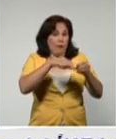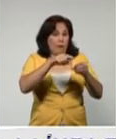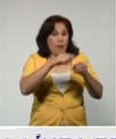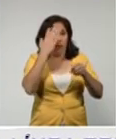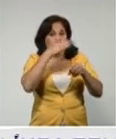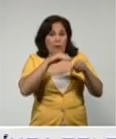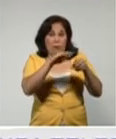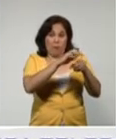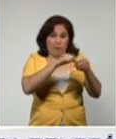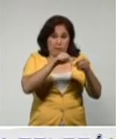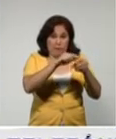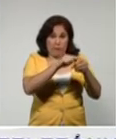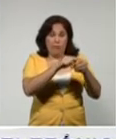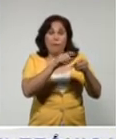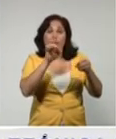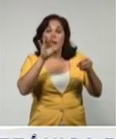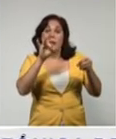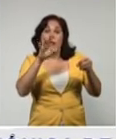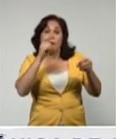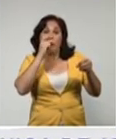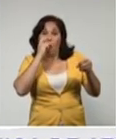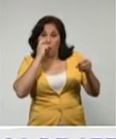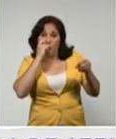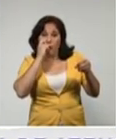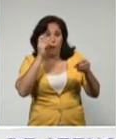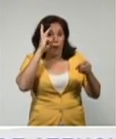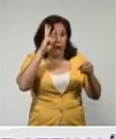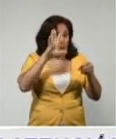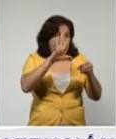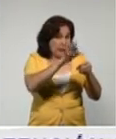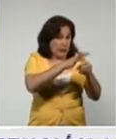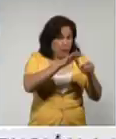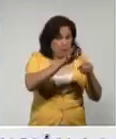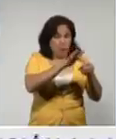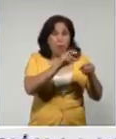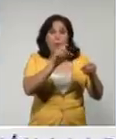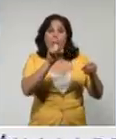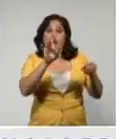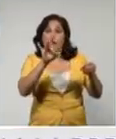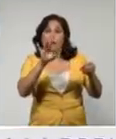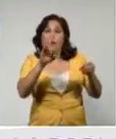15 del sexo masculino y ya se acumulan